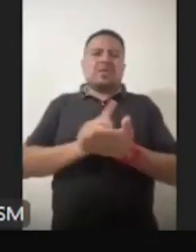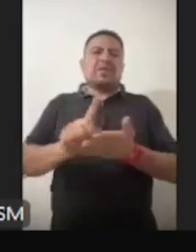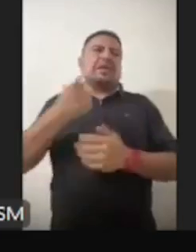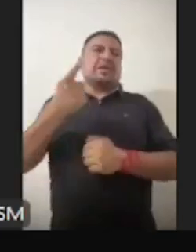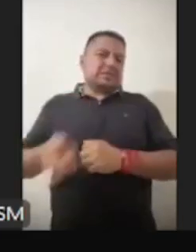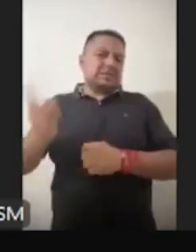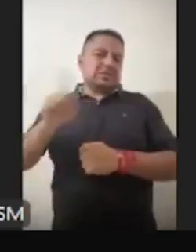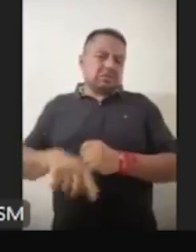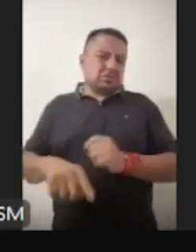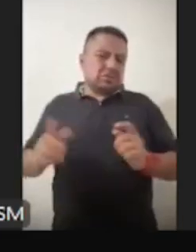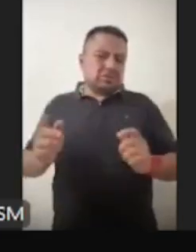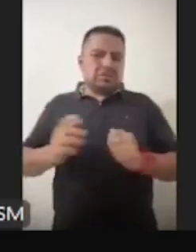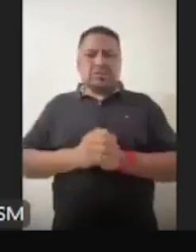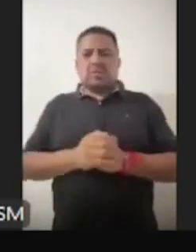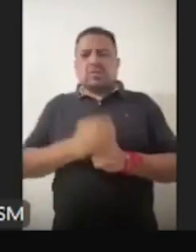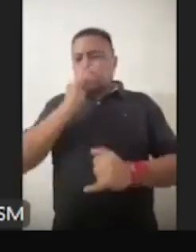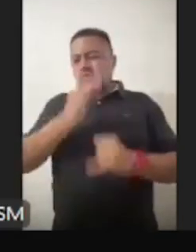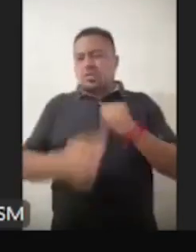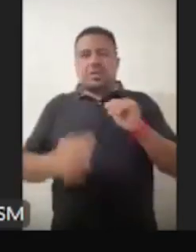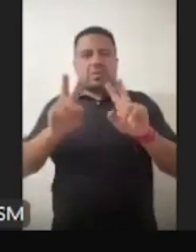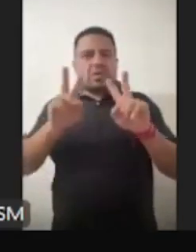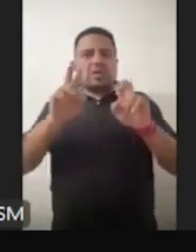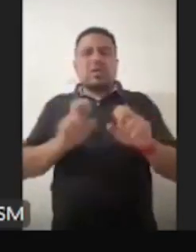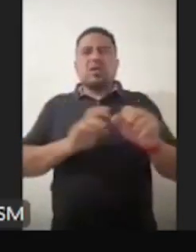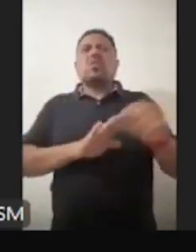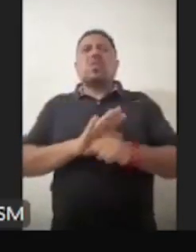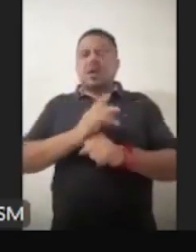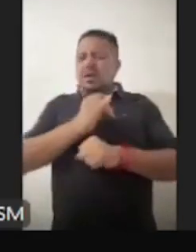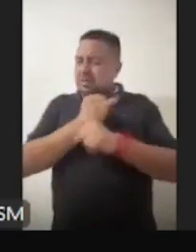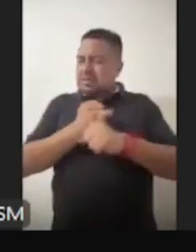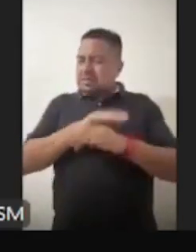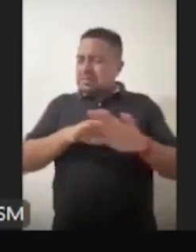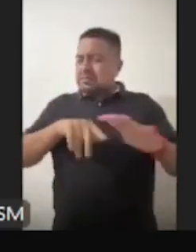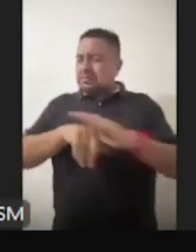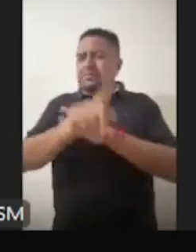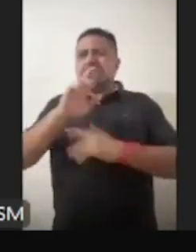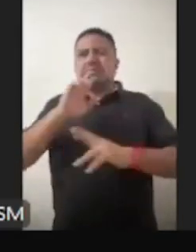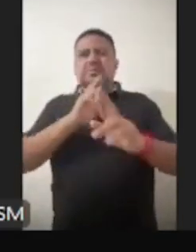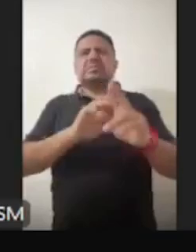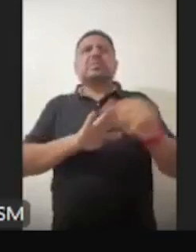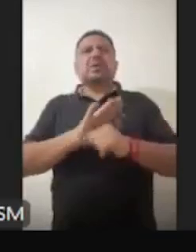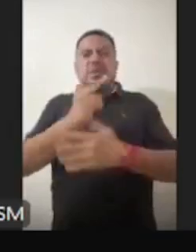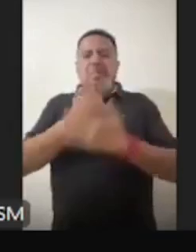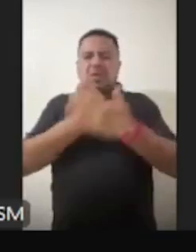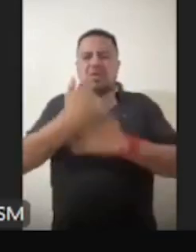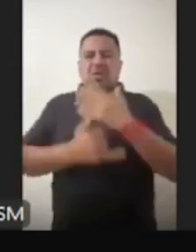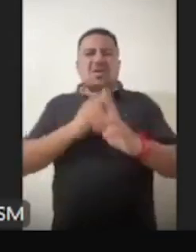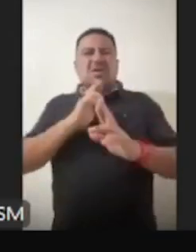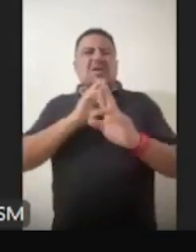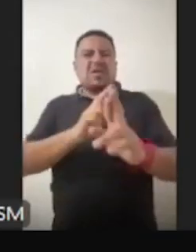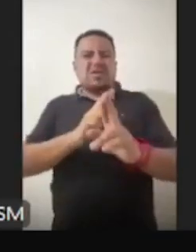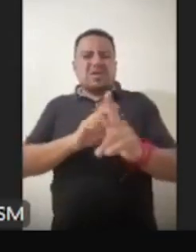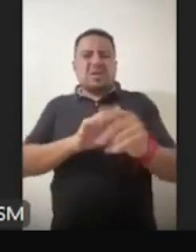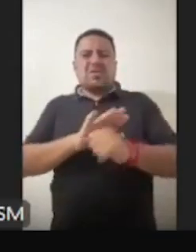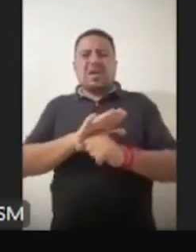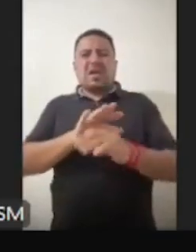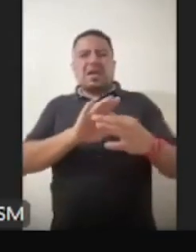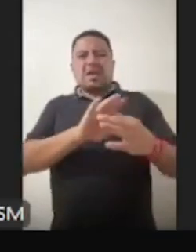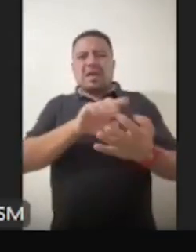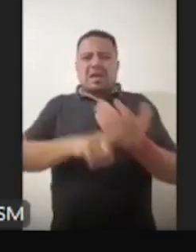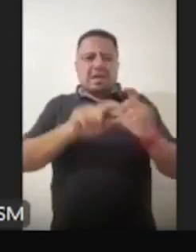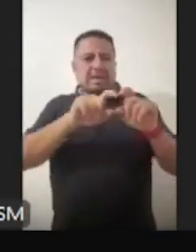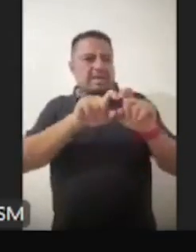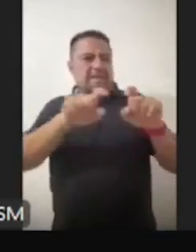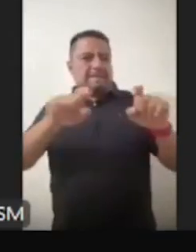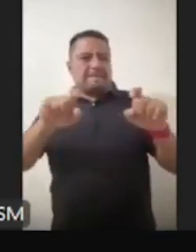corresponda. El último asunto listado para analizar y resolver se trata de un proyecto de resolución relativo al expediente